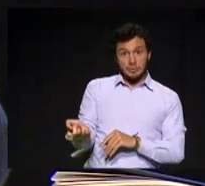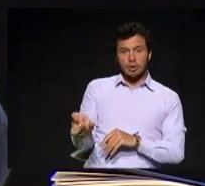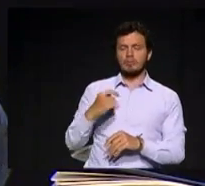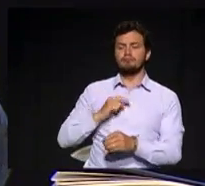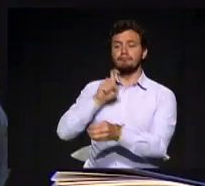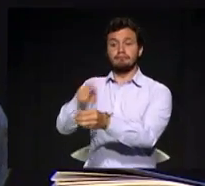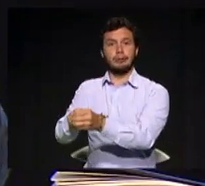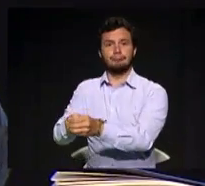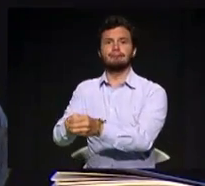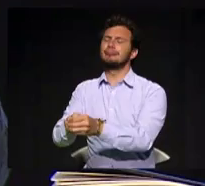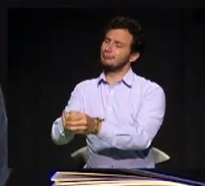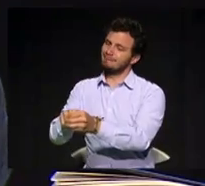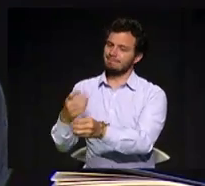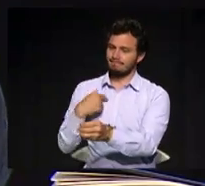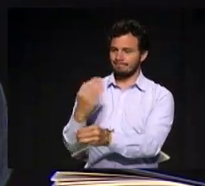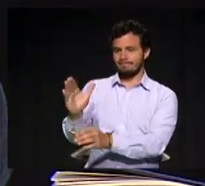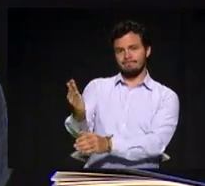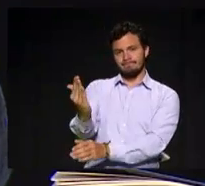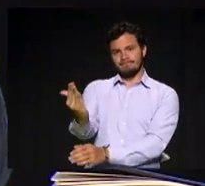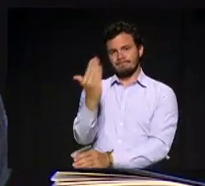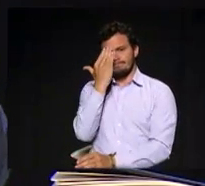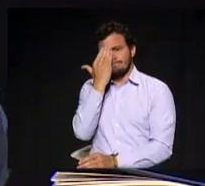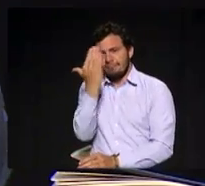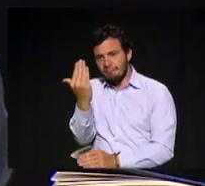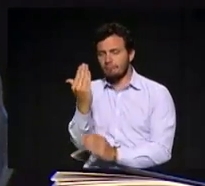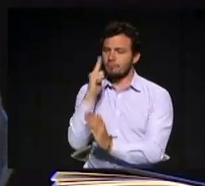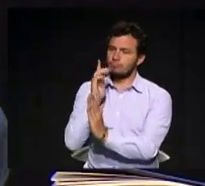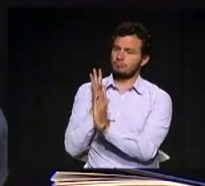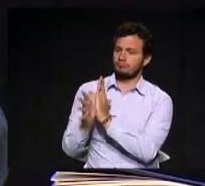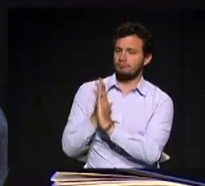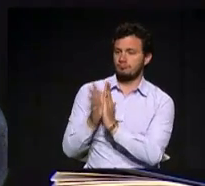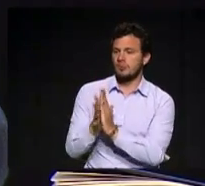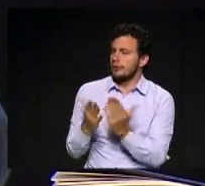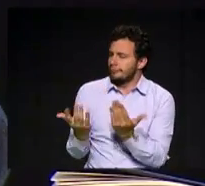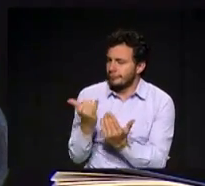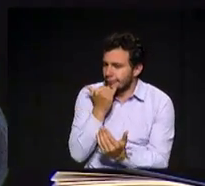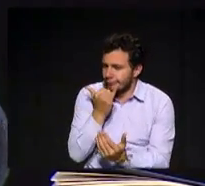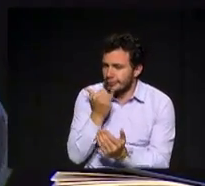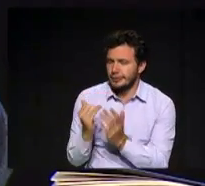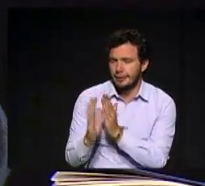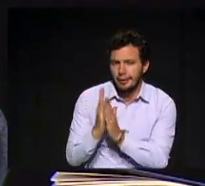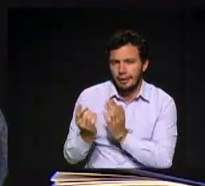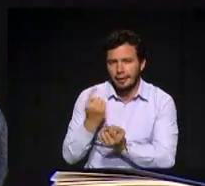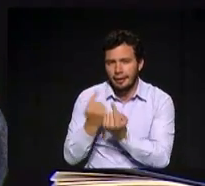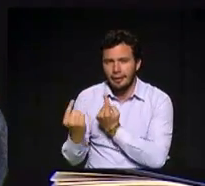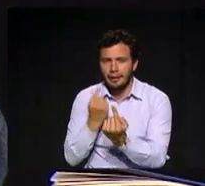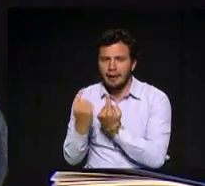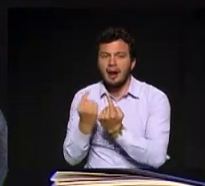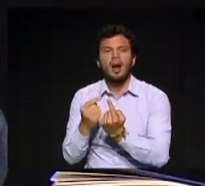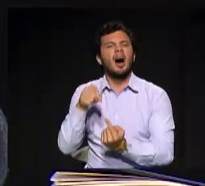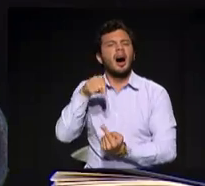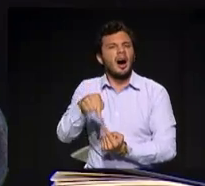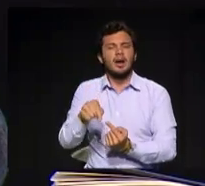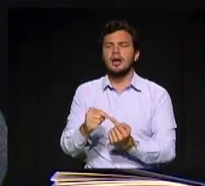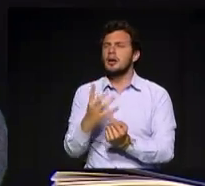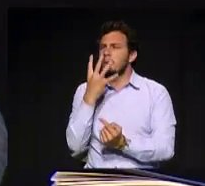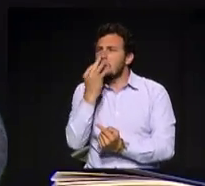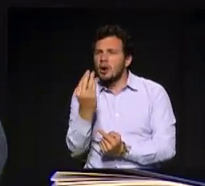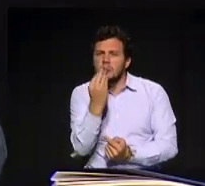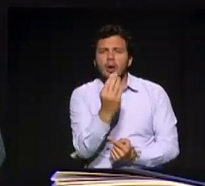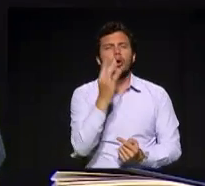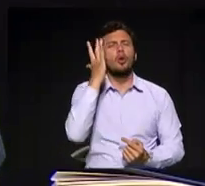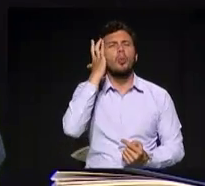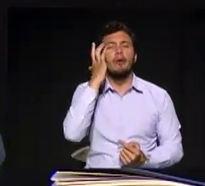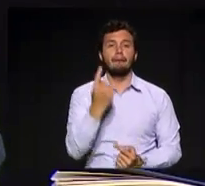una raíz del problema nuestro que entren entendemos y es el conflicto nuestro nace por la falta de oportunidades tenemos hoy en medellín una